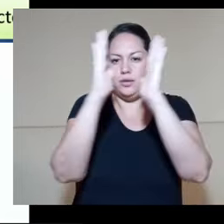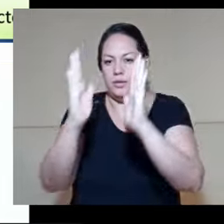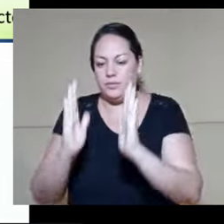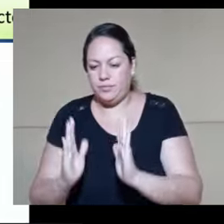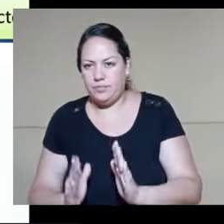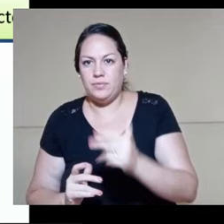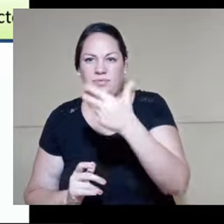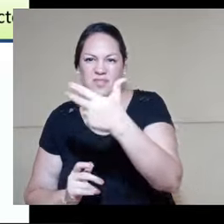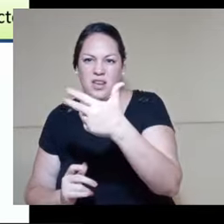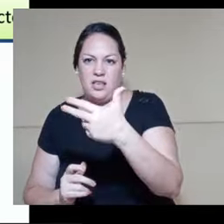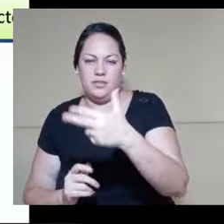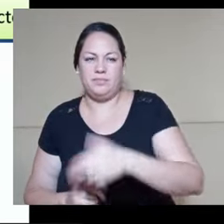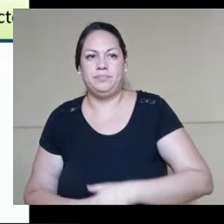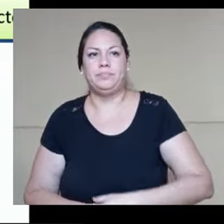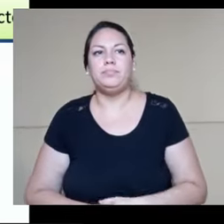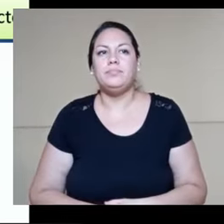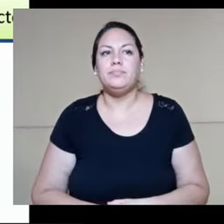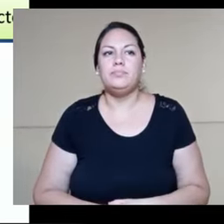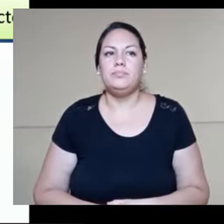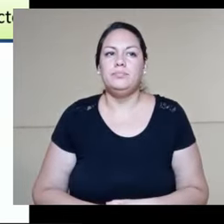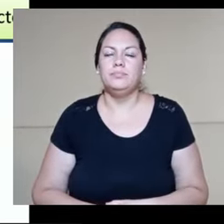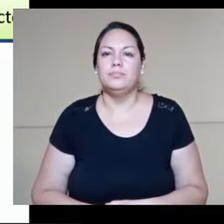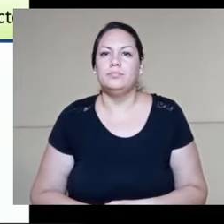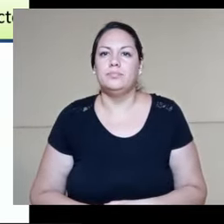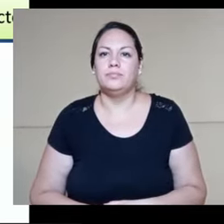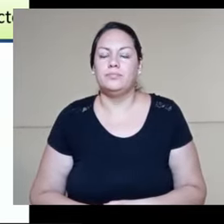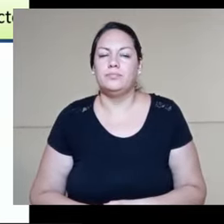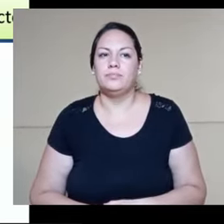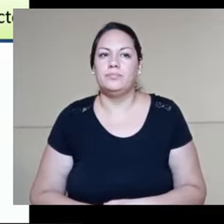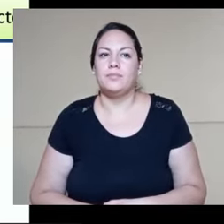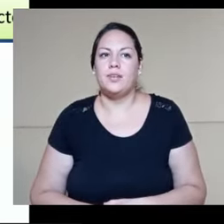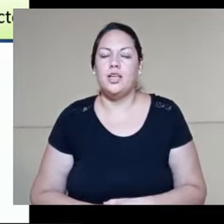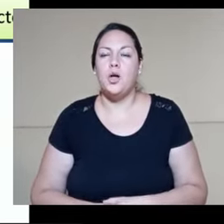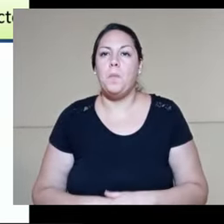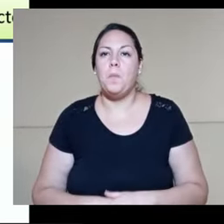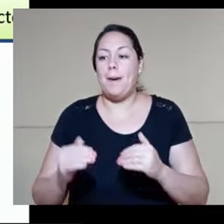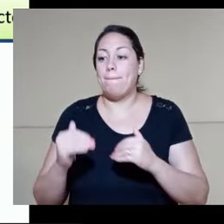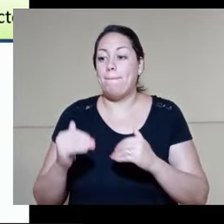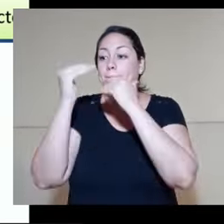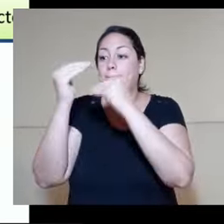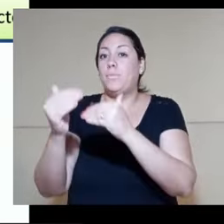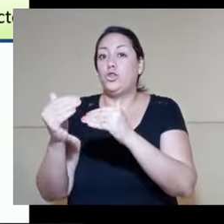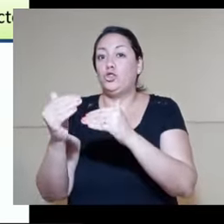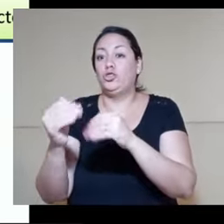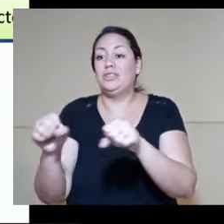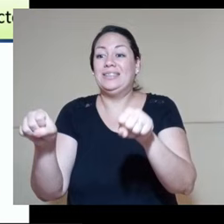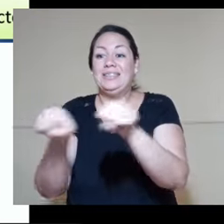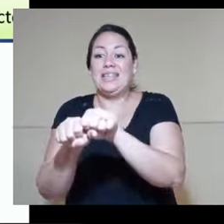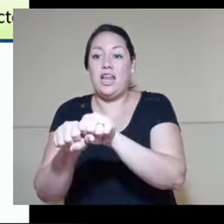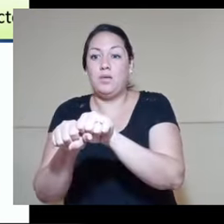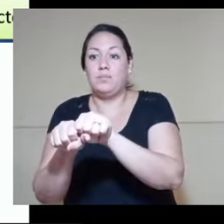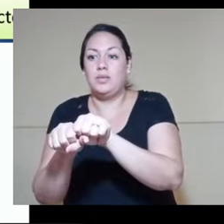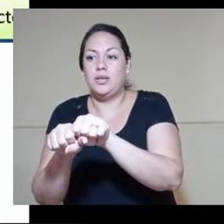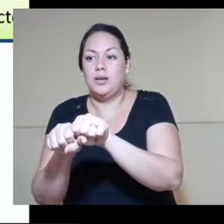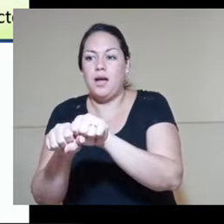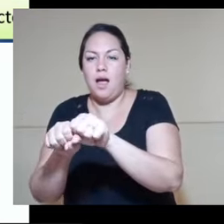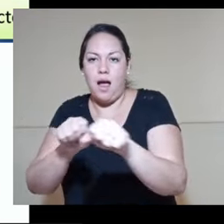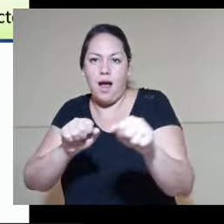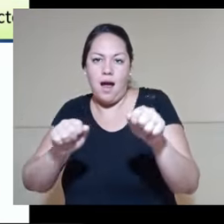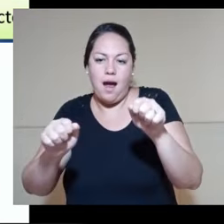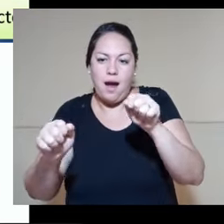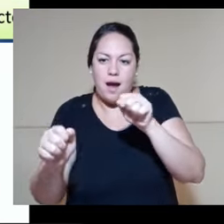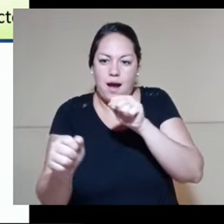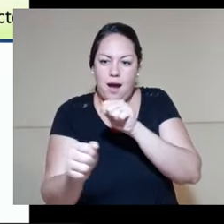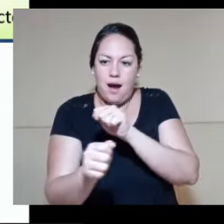axón. Y va a contactar con alguna de las otras partes de la posináptica. Y después esta posináptica se va a transformar